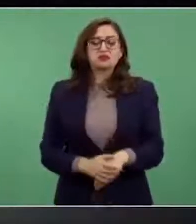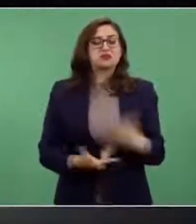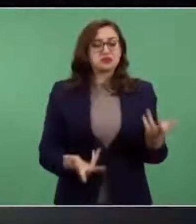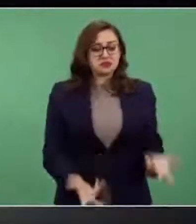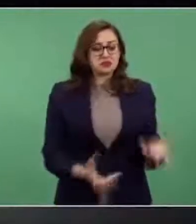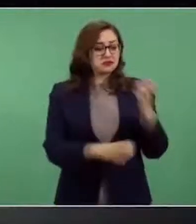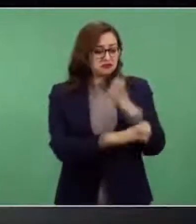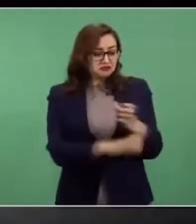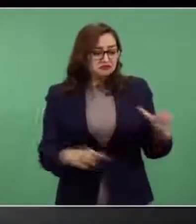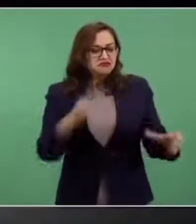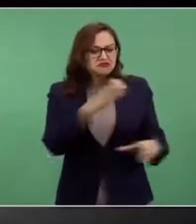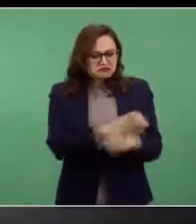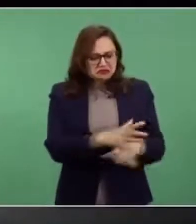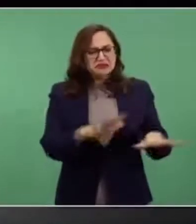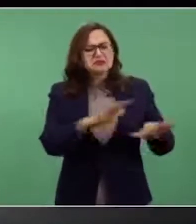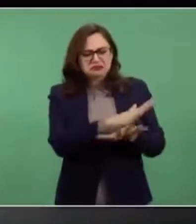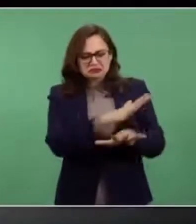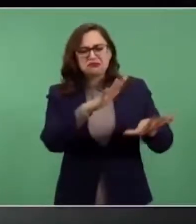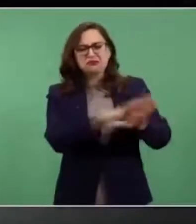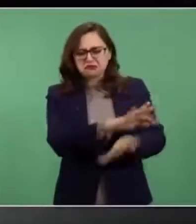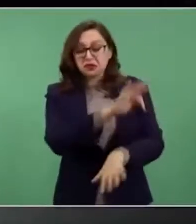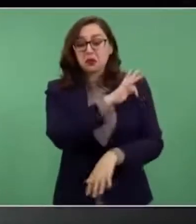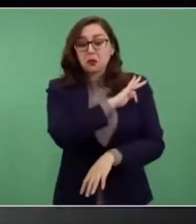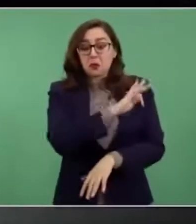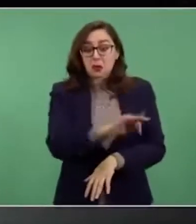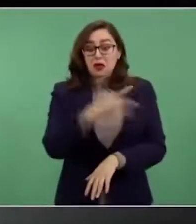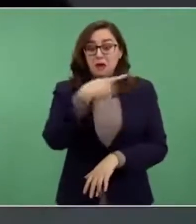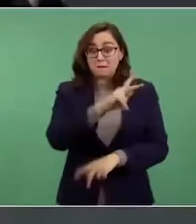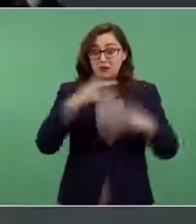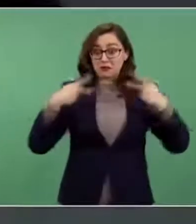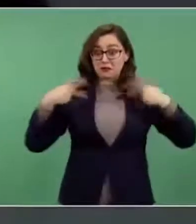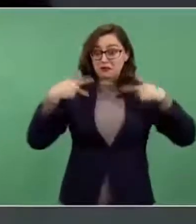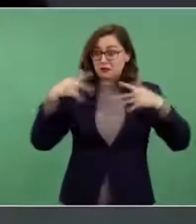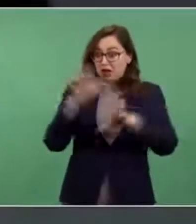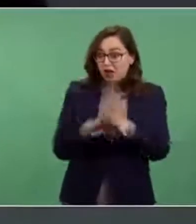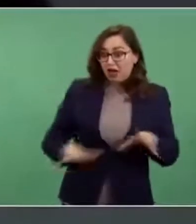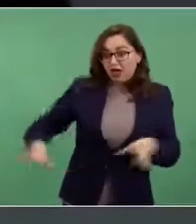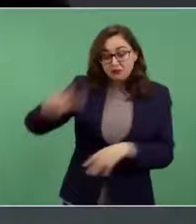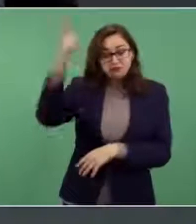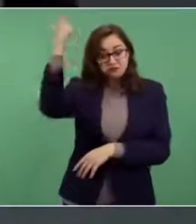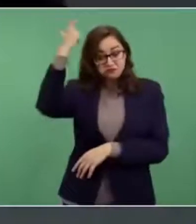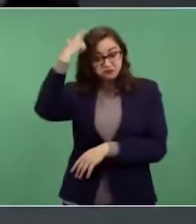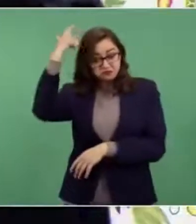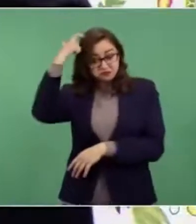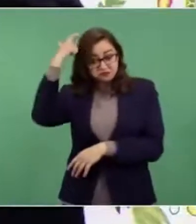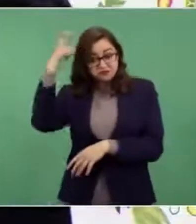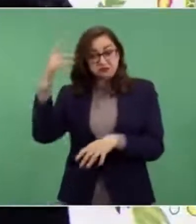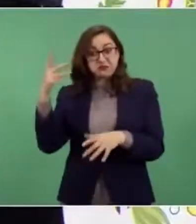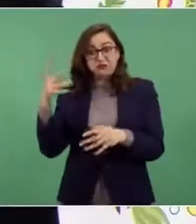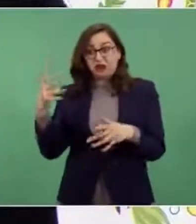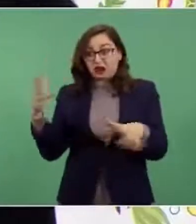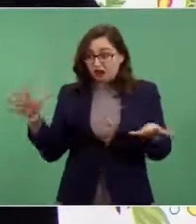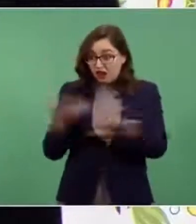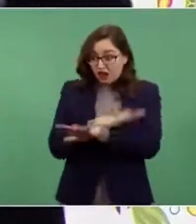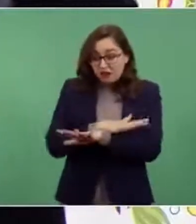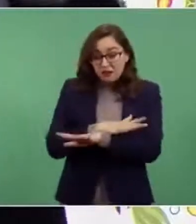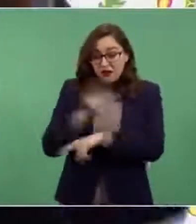no van a poder cambiar la conciencia que ha tomado en este tiempo el pueblo de